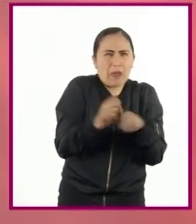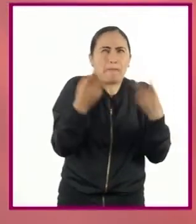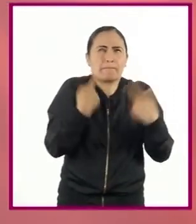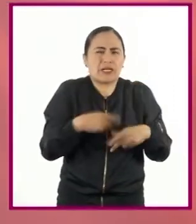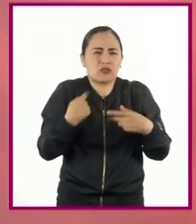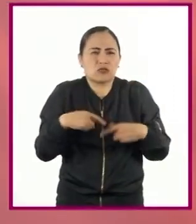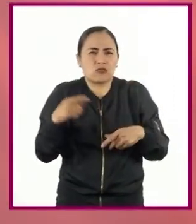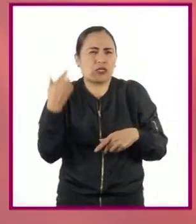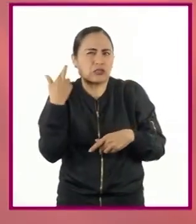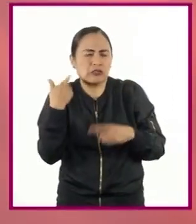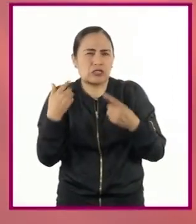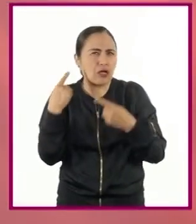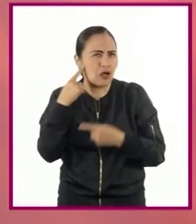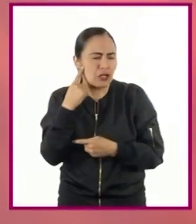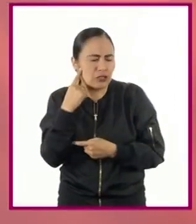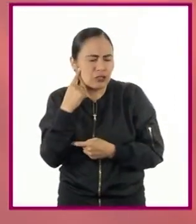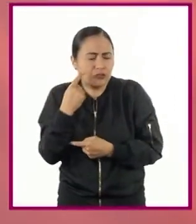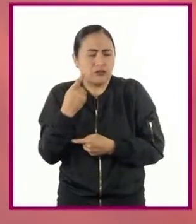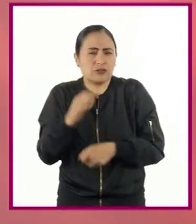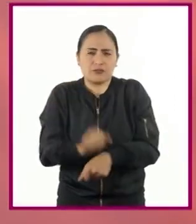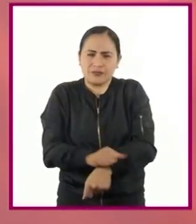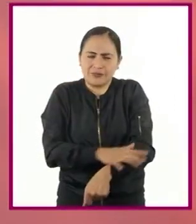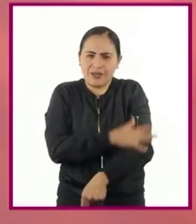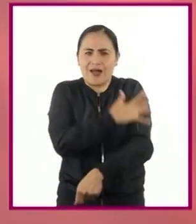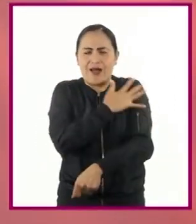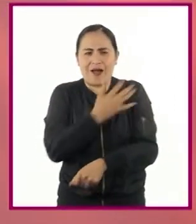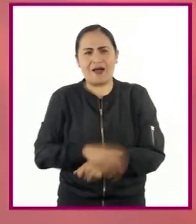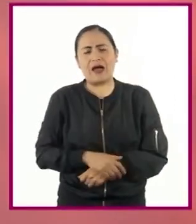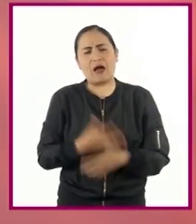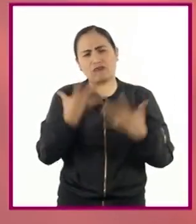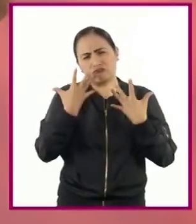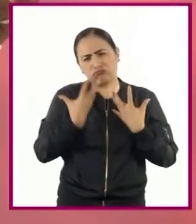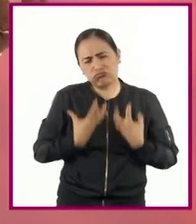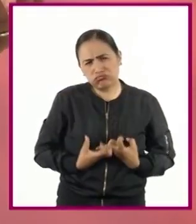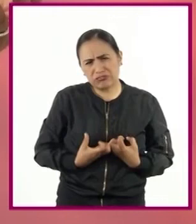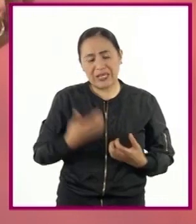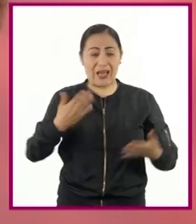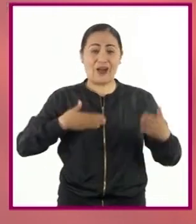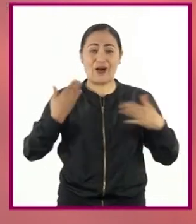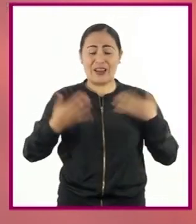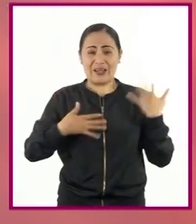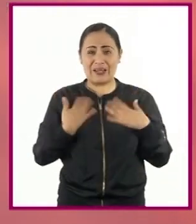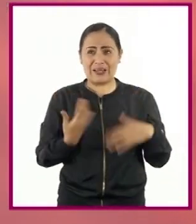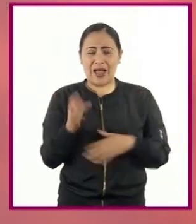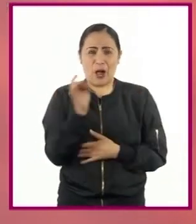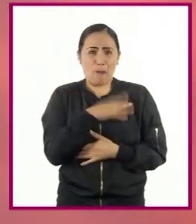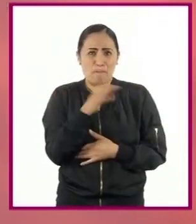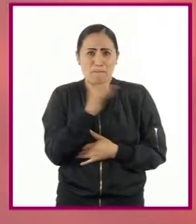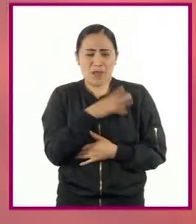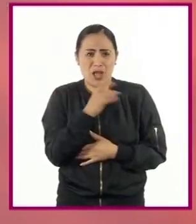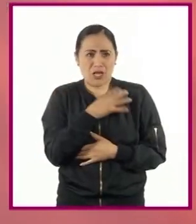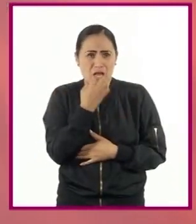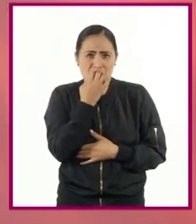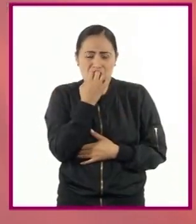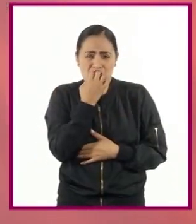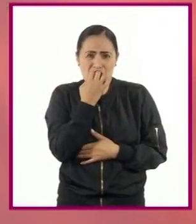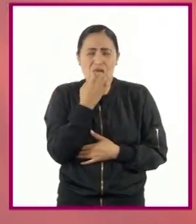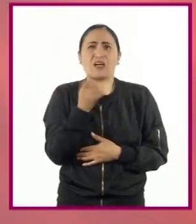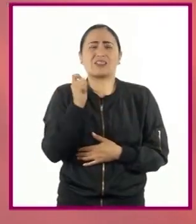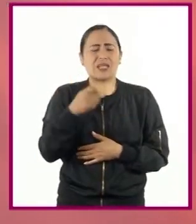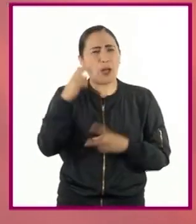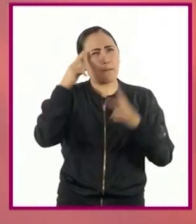en diferentes planos emocionales: tristeza, alegría, suspenso o miedo, motivando